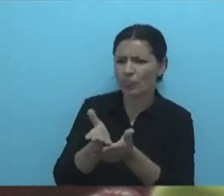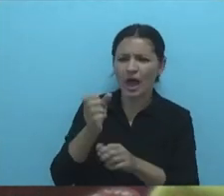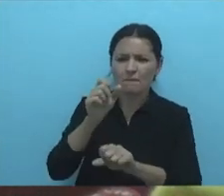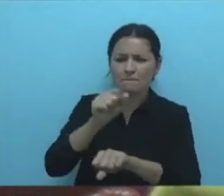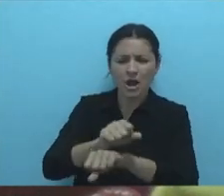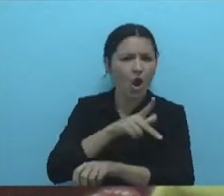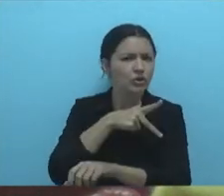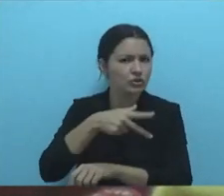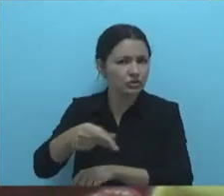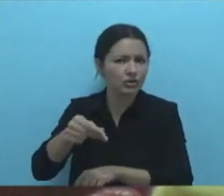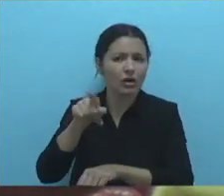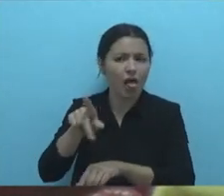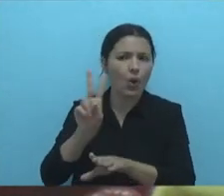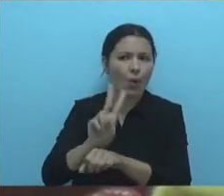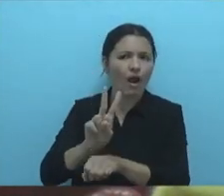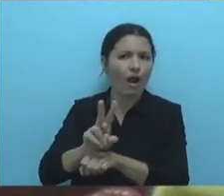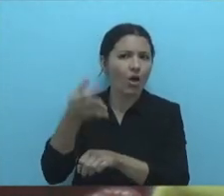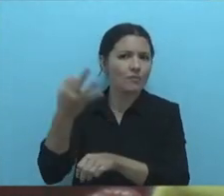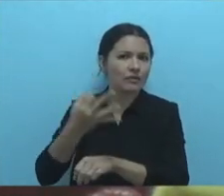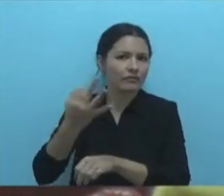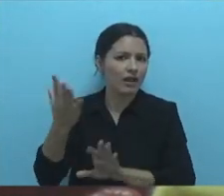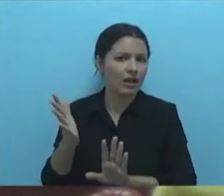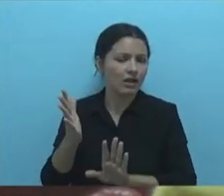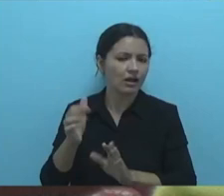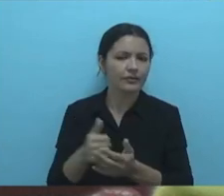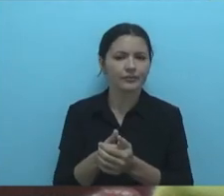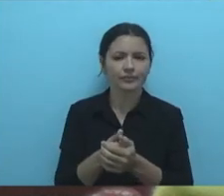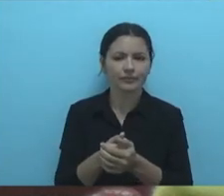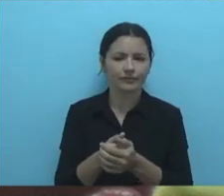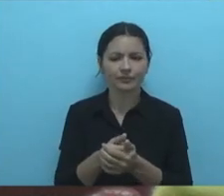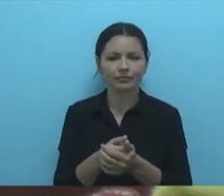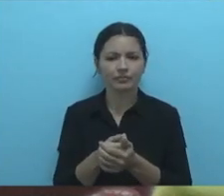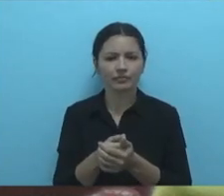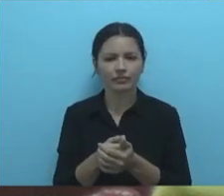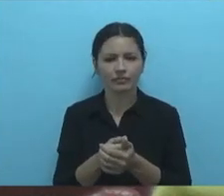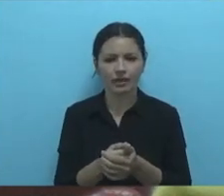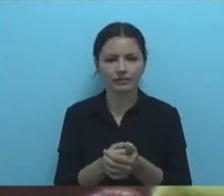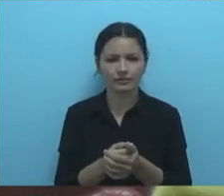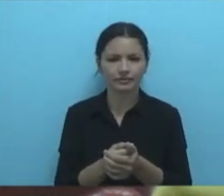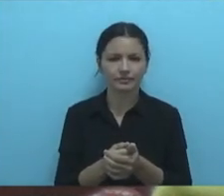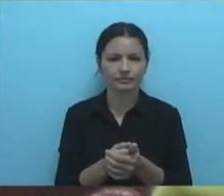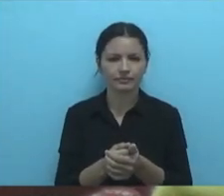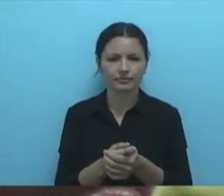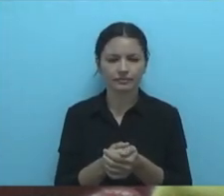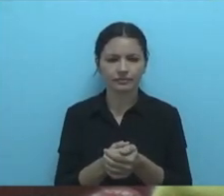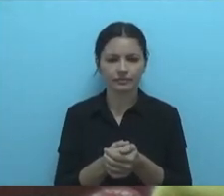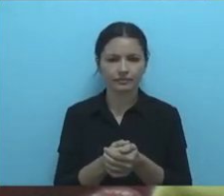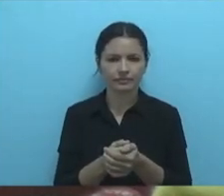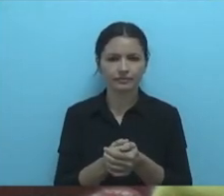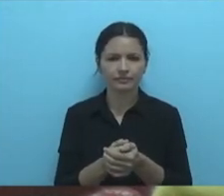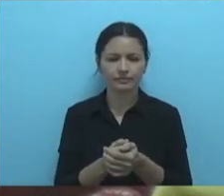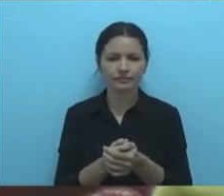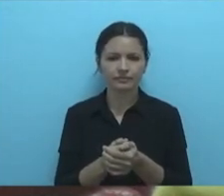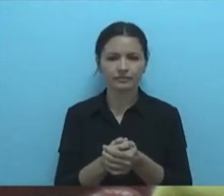del 62 y que por ejemplo están a dictaminarse en la Corte Suprema de Justicia de la nación